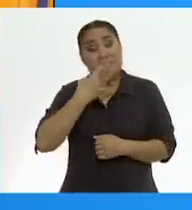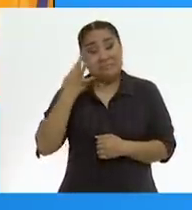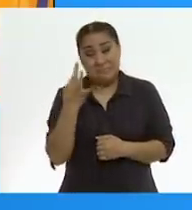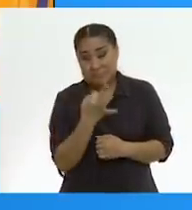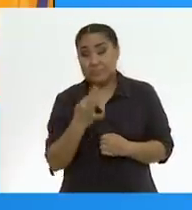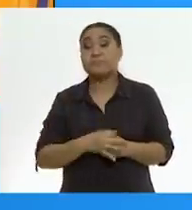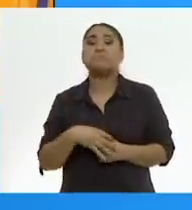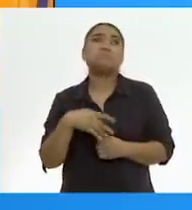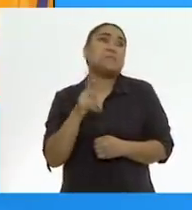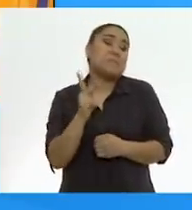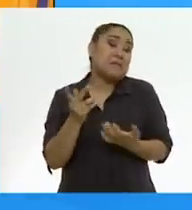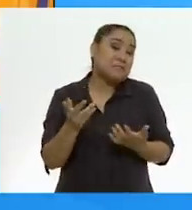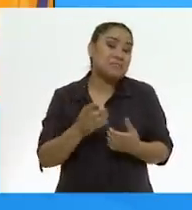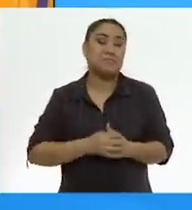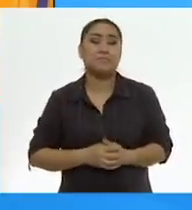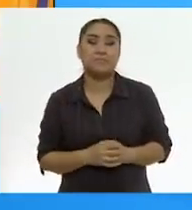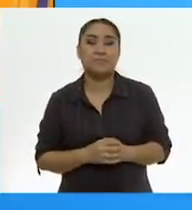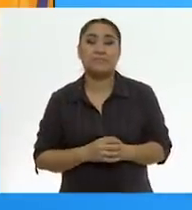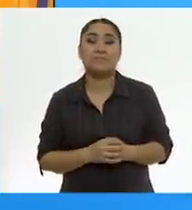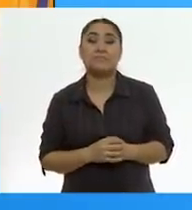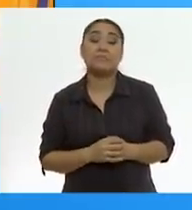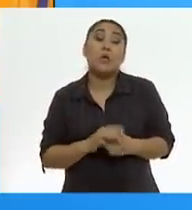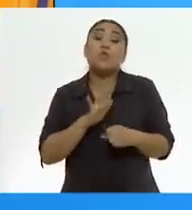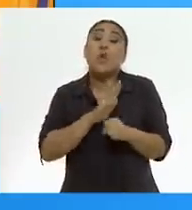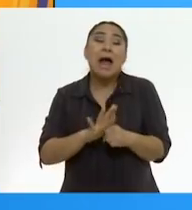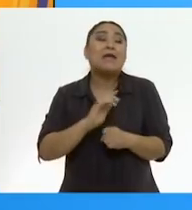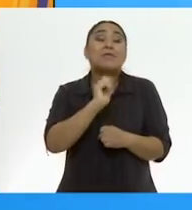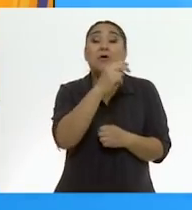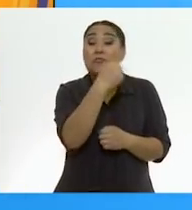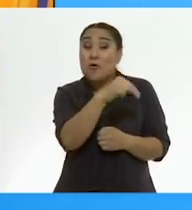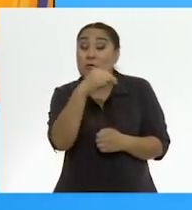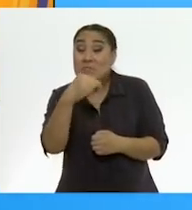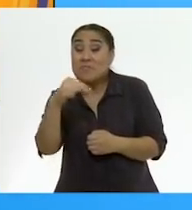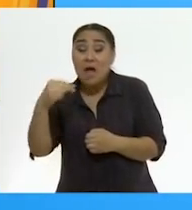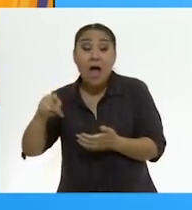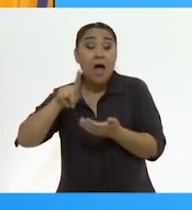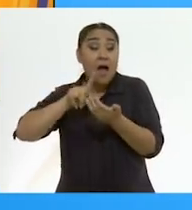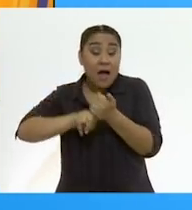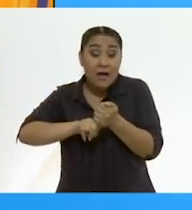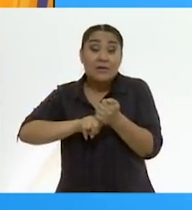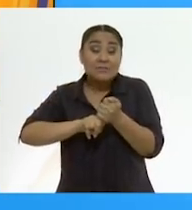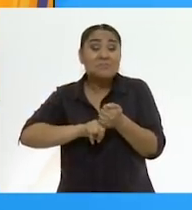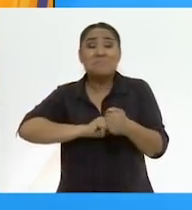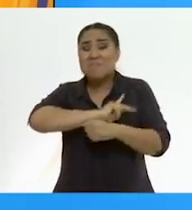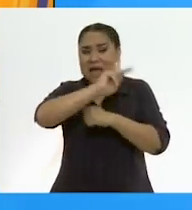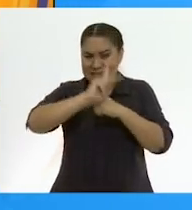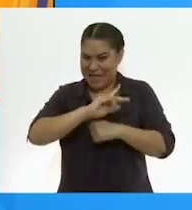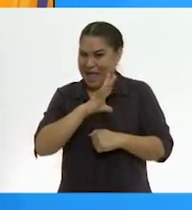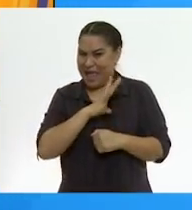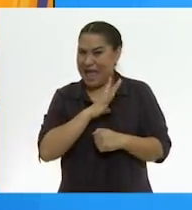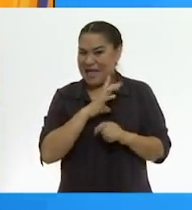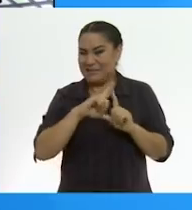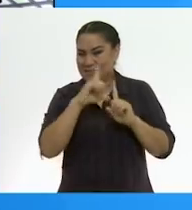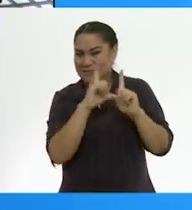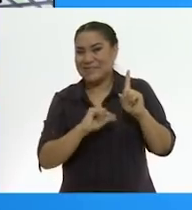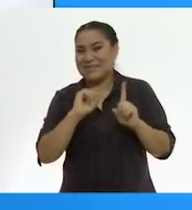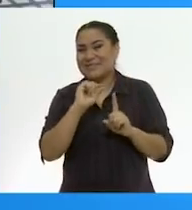bueno es que, llámense como se llamen, existen en casi todo el país.